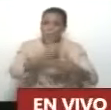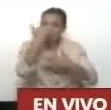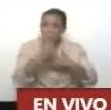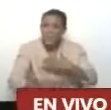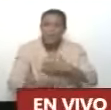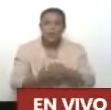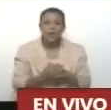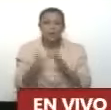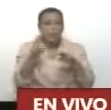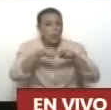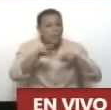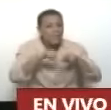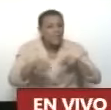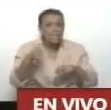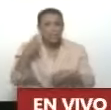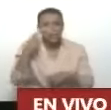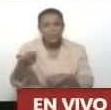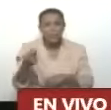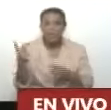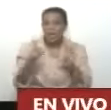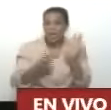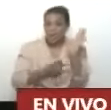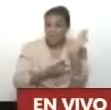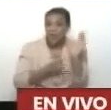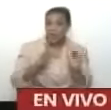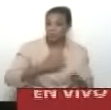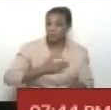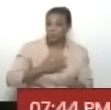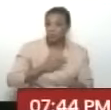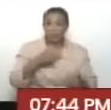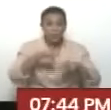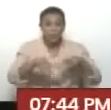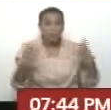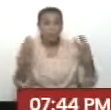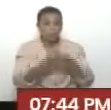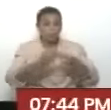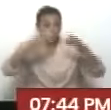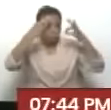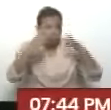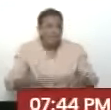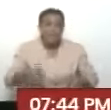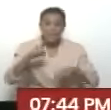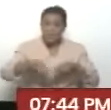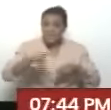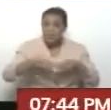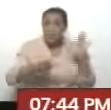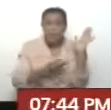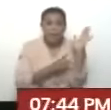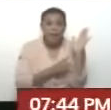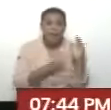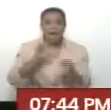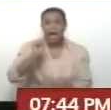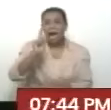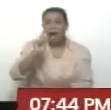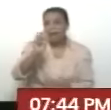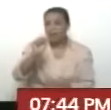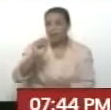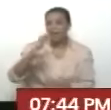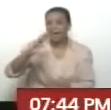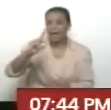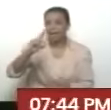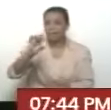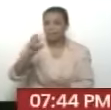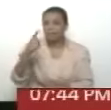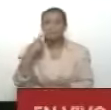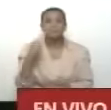con los niños que yo tengo en las parroquias, porque ya he consolidado niños en la parroquia Altagracia, Candelaria y